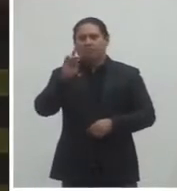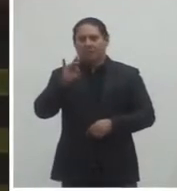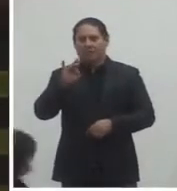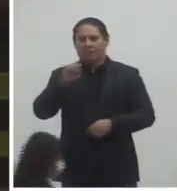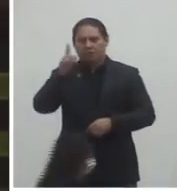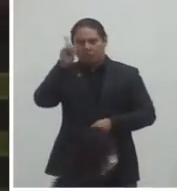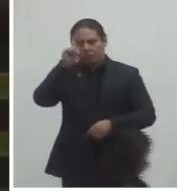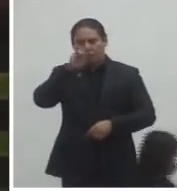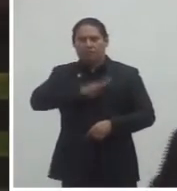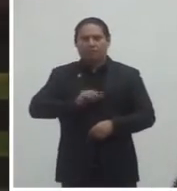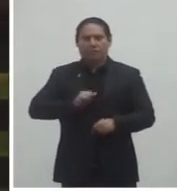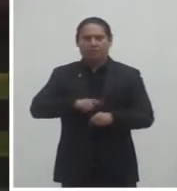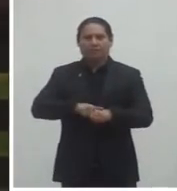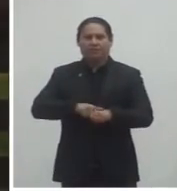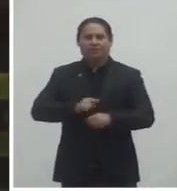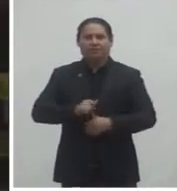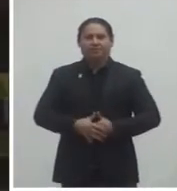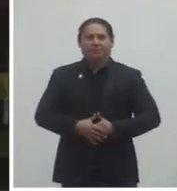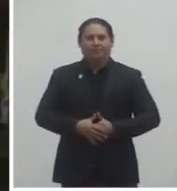Municipales.